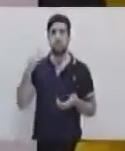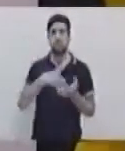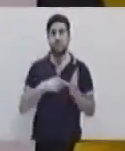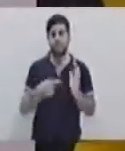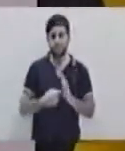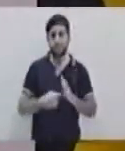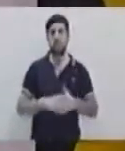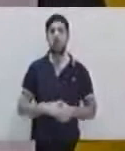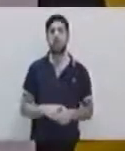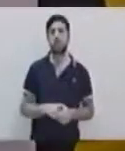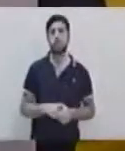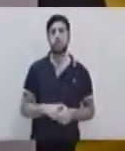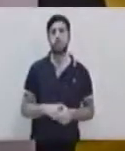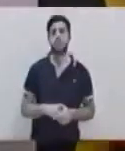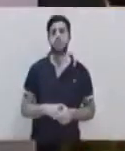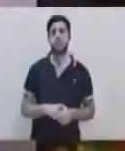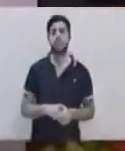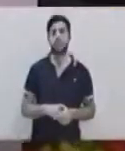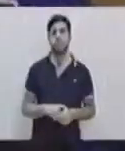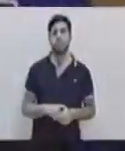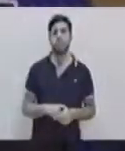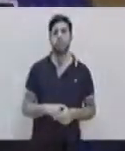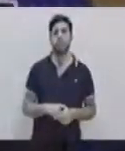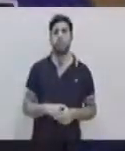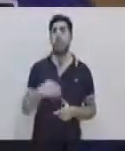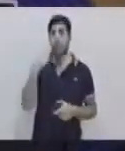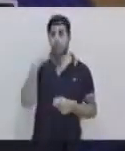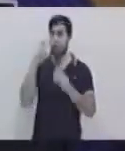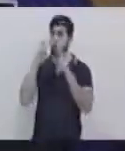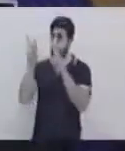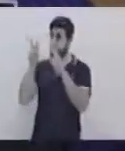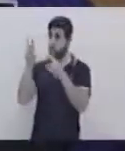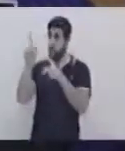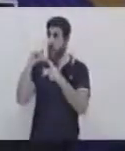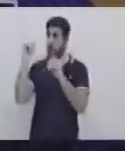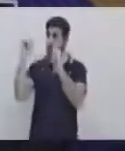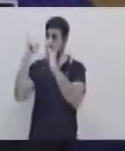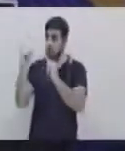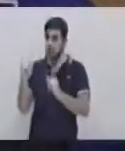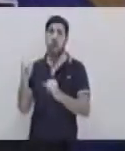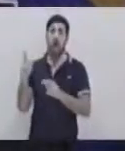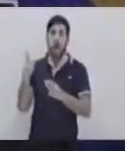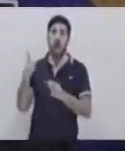Estos datos que vamos a sacar al observar la imagen.